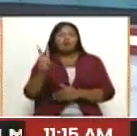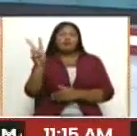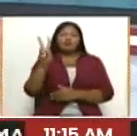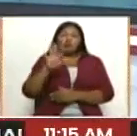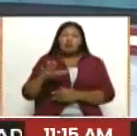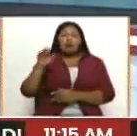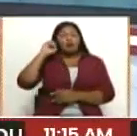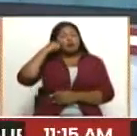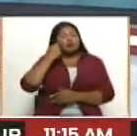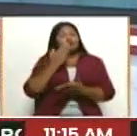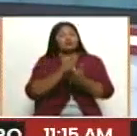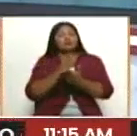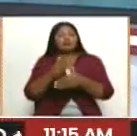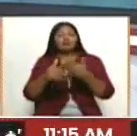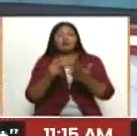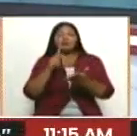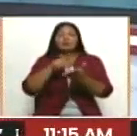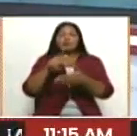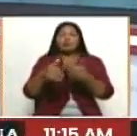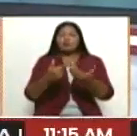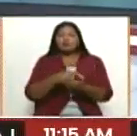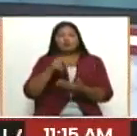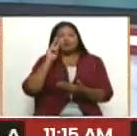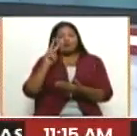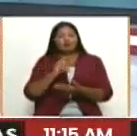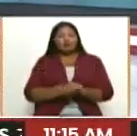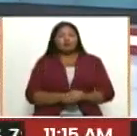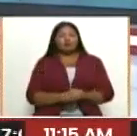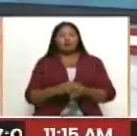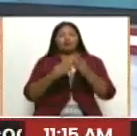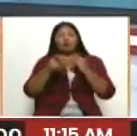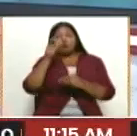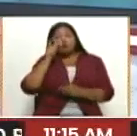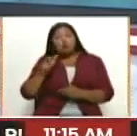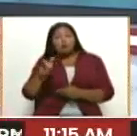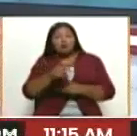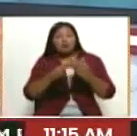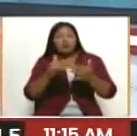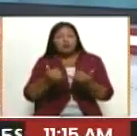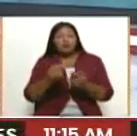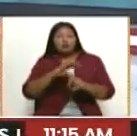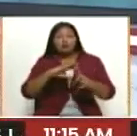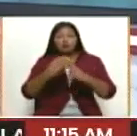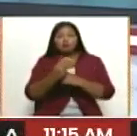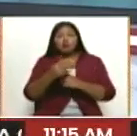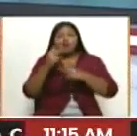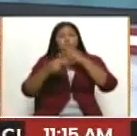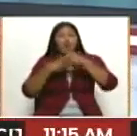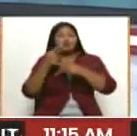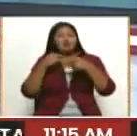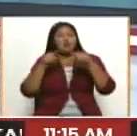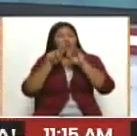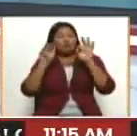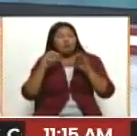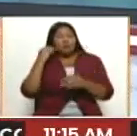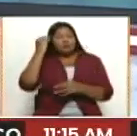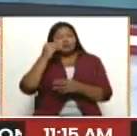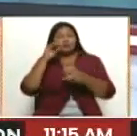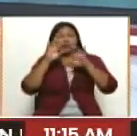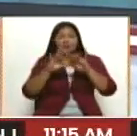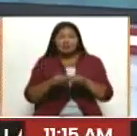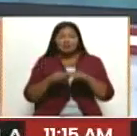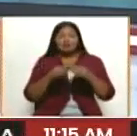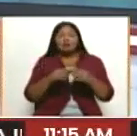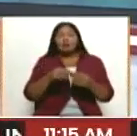recordado y muy presente, bueno, para todo el pueblo, sobre todo sí. El tema de la cultura, la política, era un pensador, escritor,